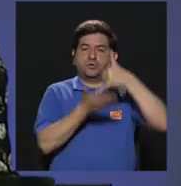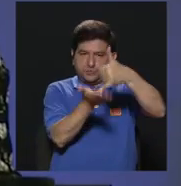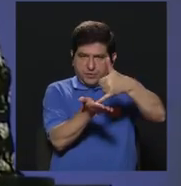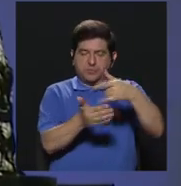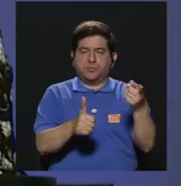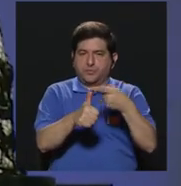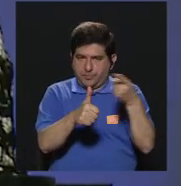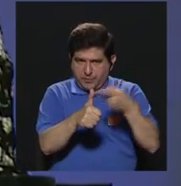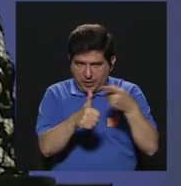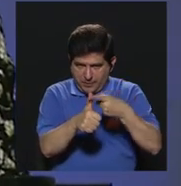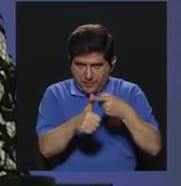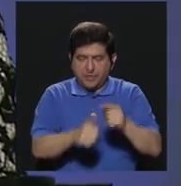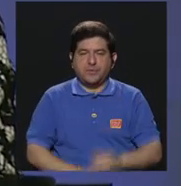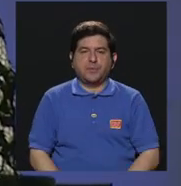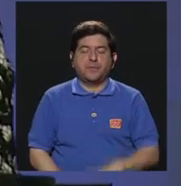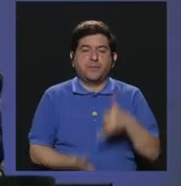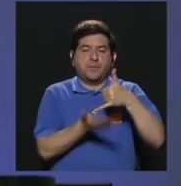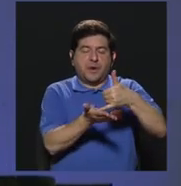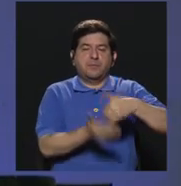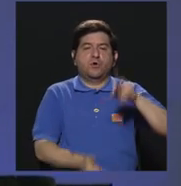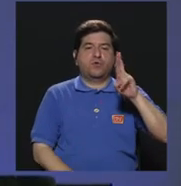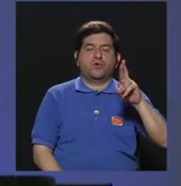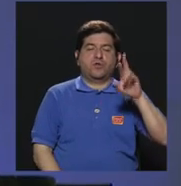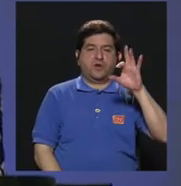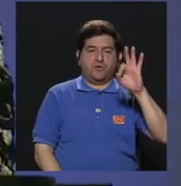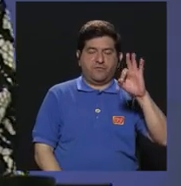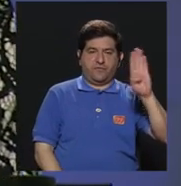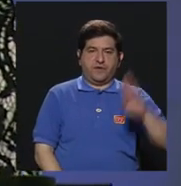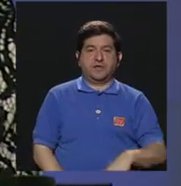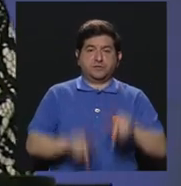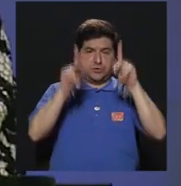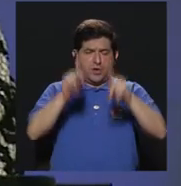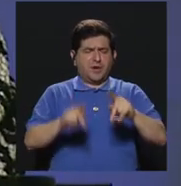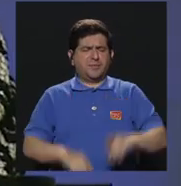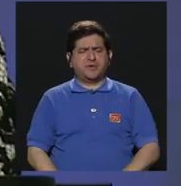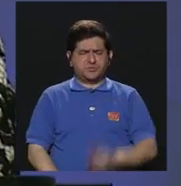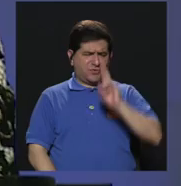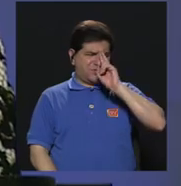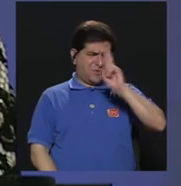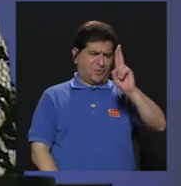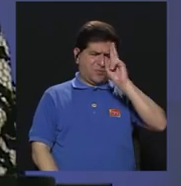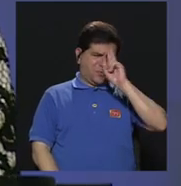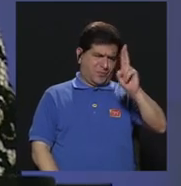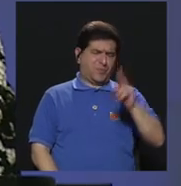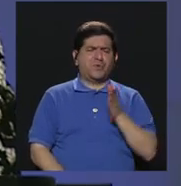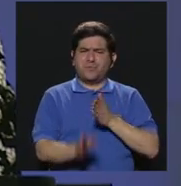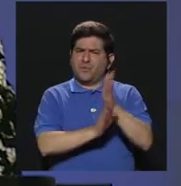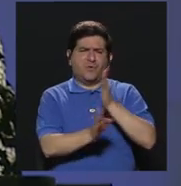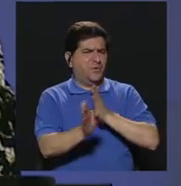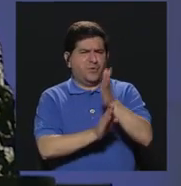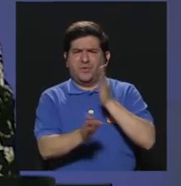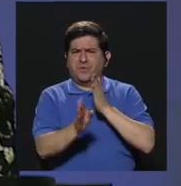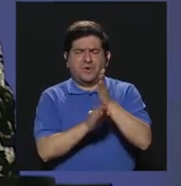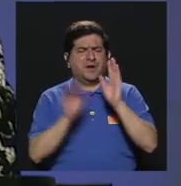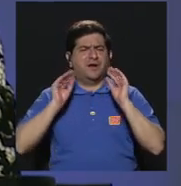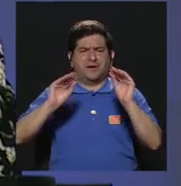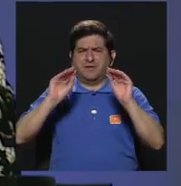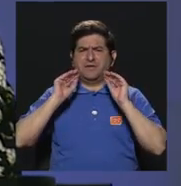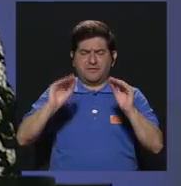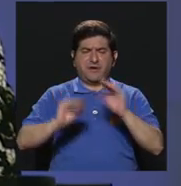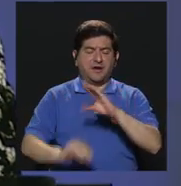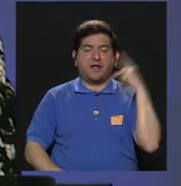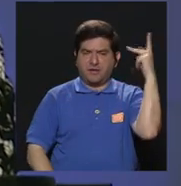El primero, el premio Rodrigo Facio a una persona tan admirada por su amplia trayectoria académica